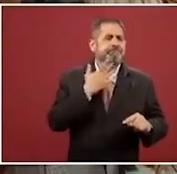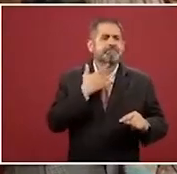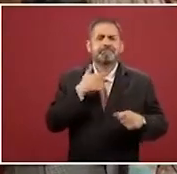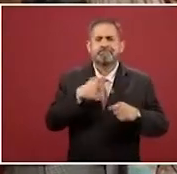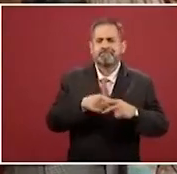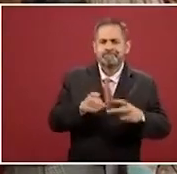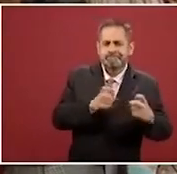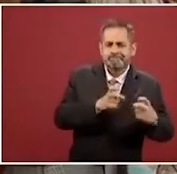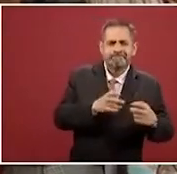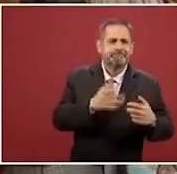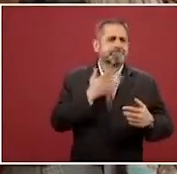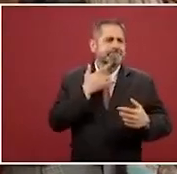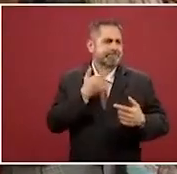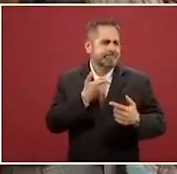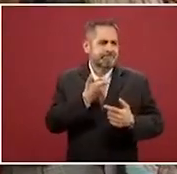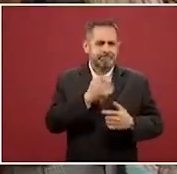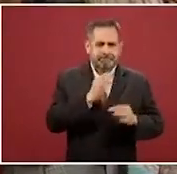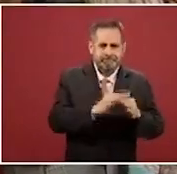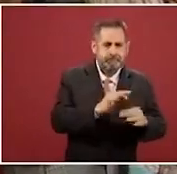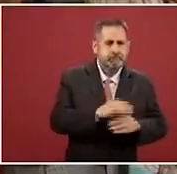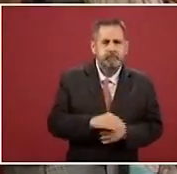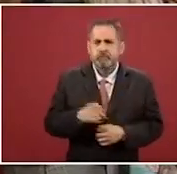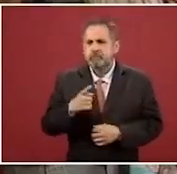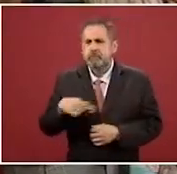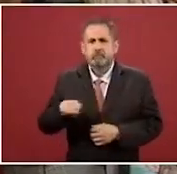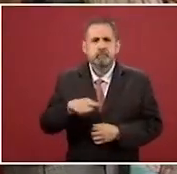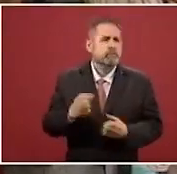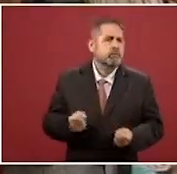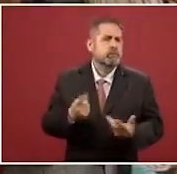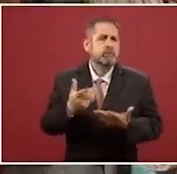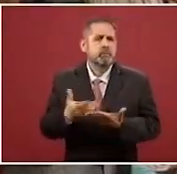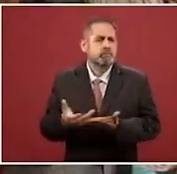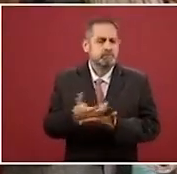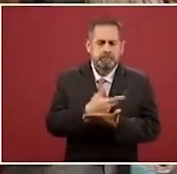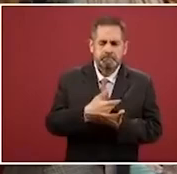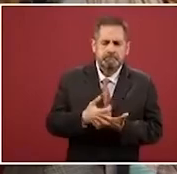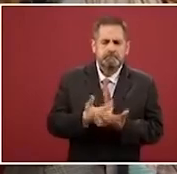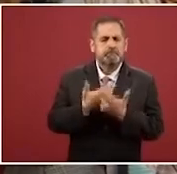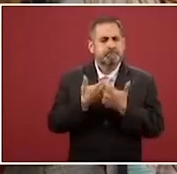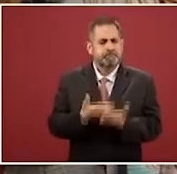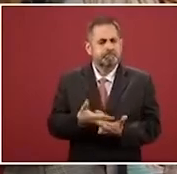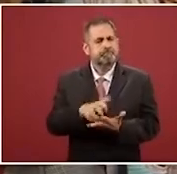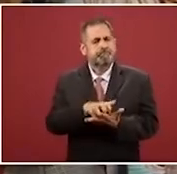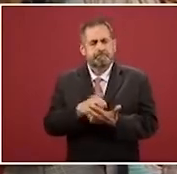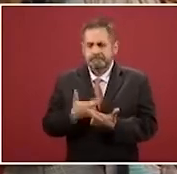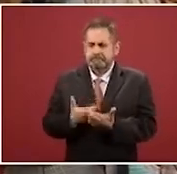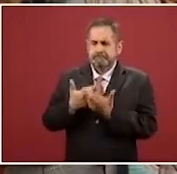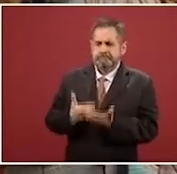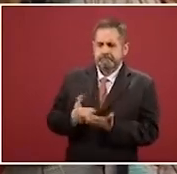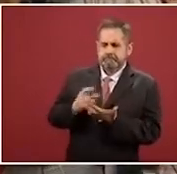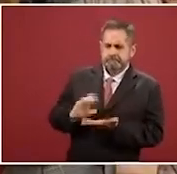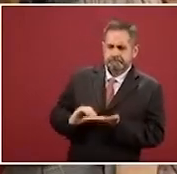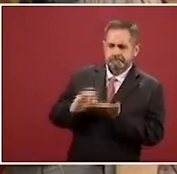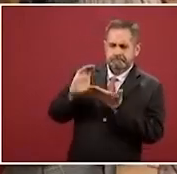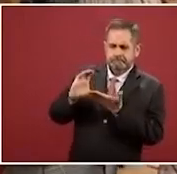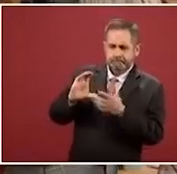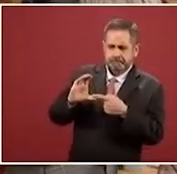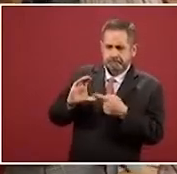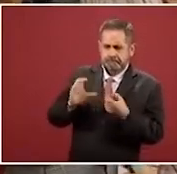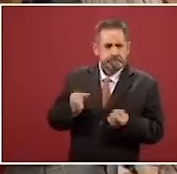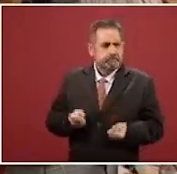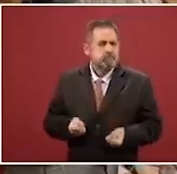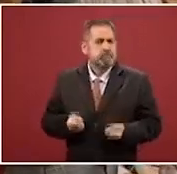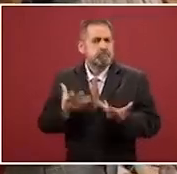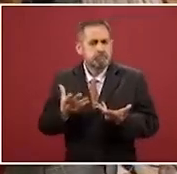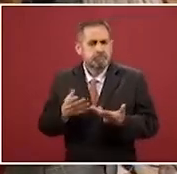gasolineras, lo que es el gas, ¿cuánto le han ahorrado a los ciudadanos y sobre todo cuáles han sido los logros que han obtenido hasta